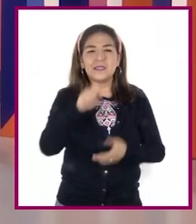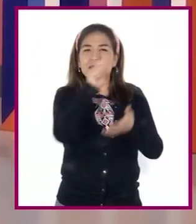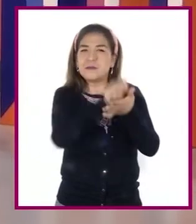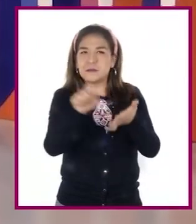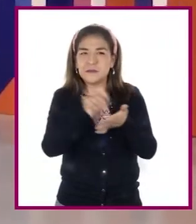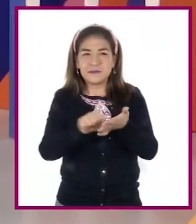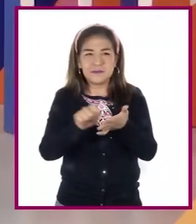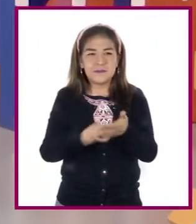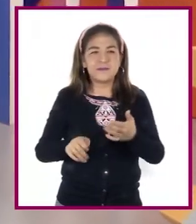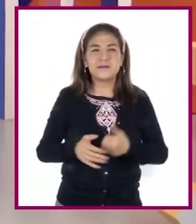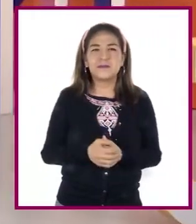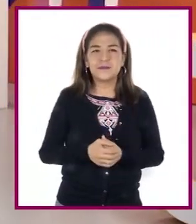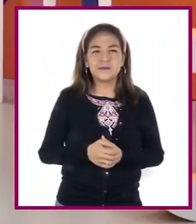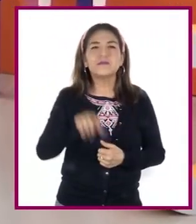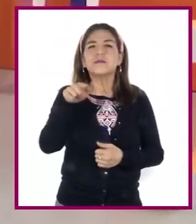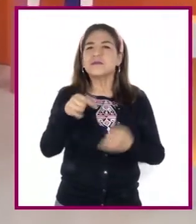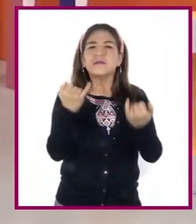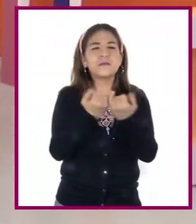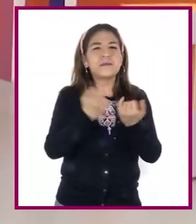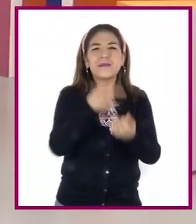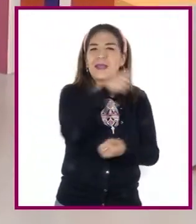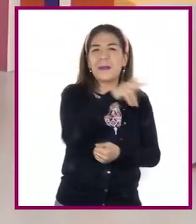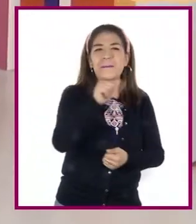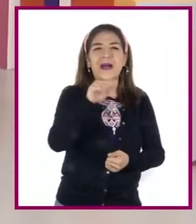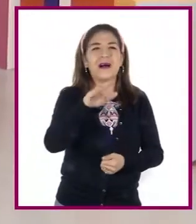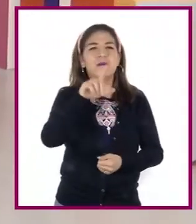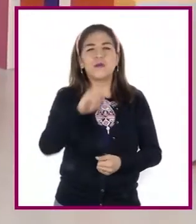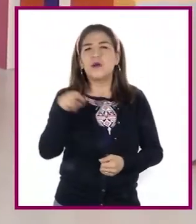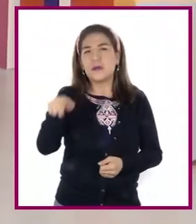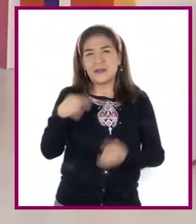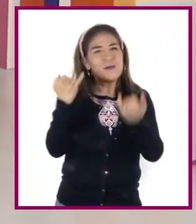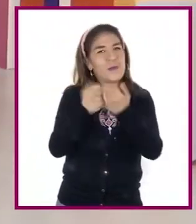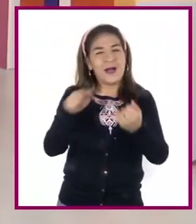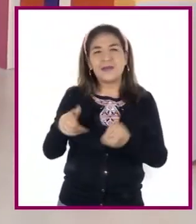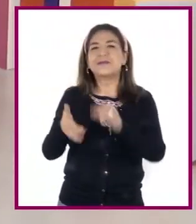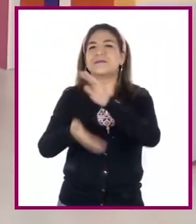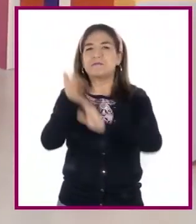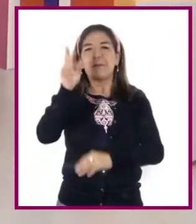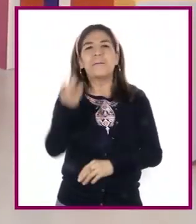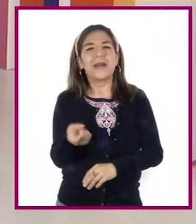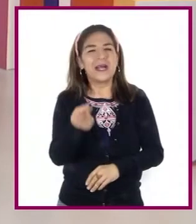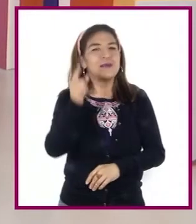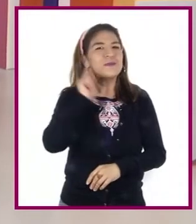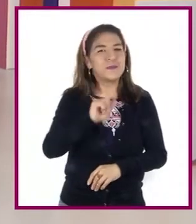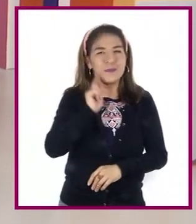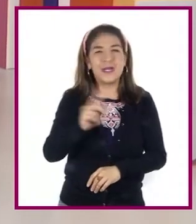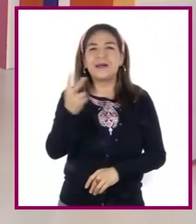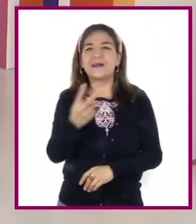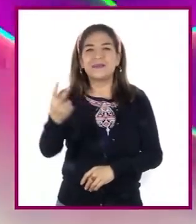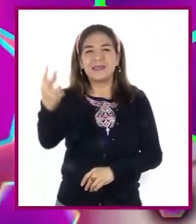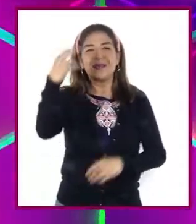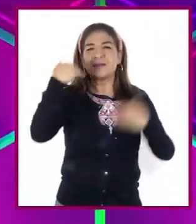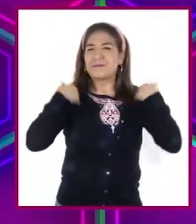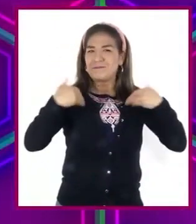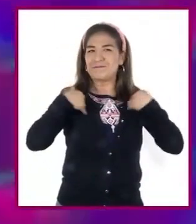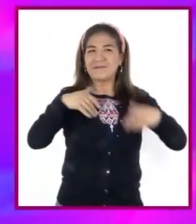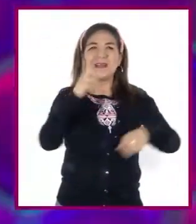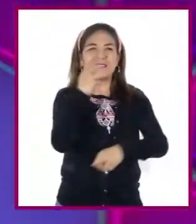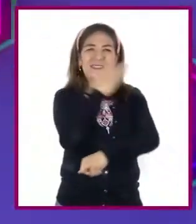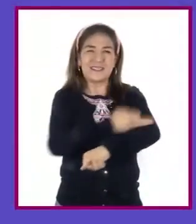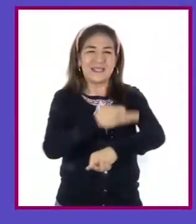Un día en que, al igual que Pablo Neruda, salió a pasear con su perrita y el atardecer era deslumbrante.